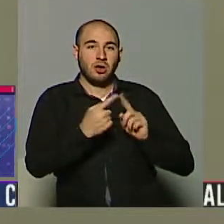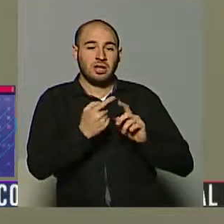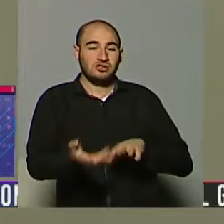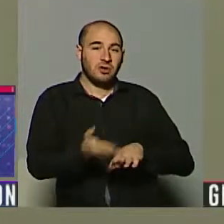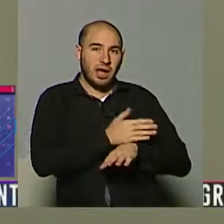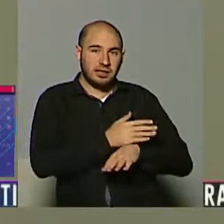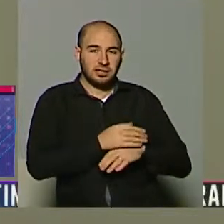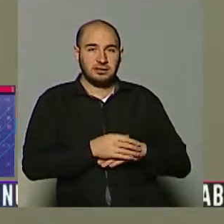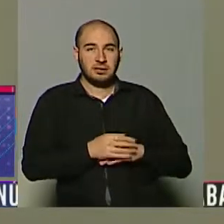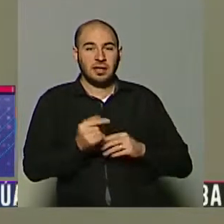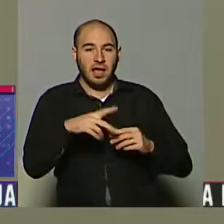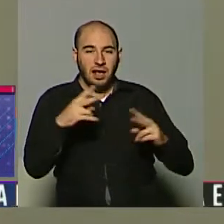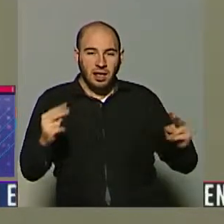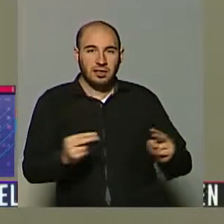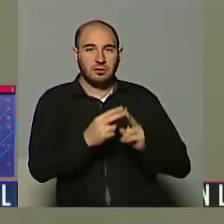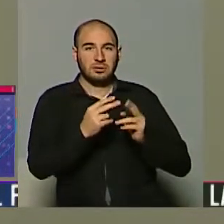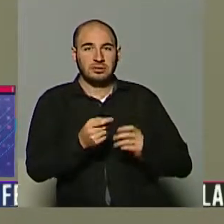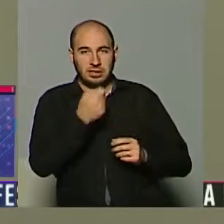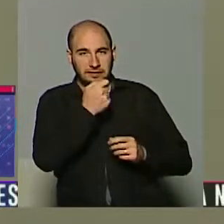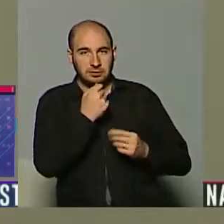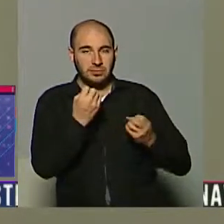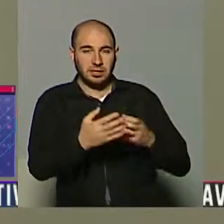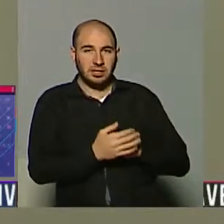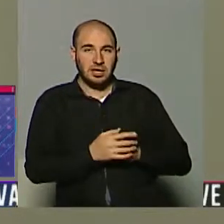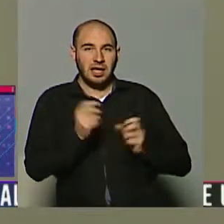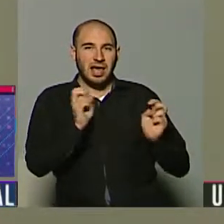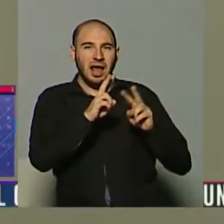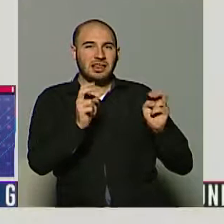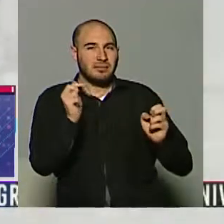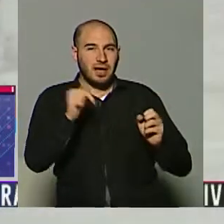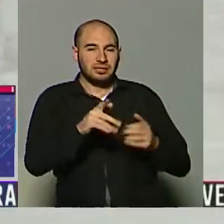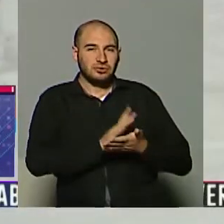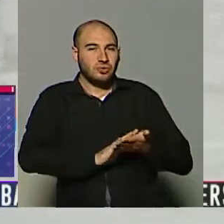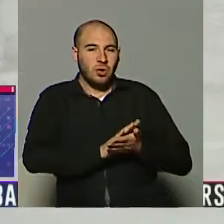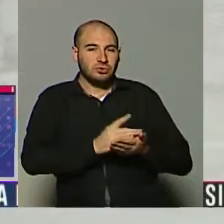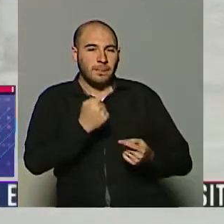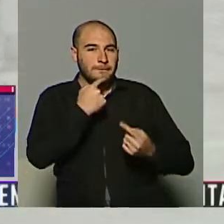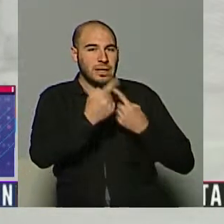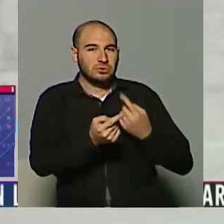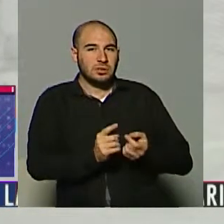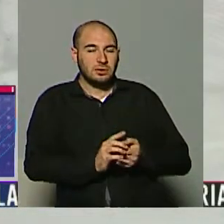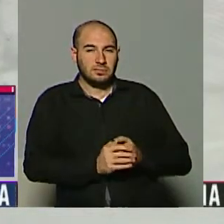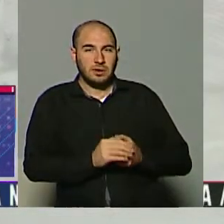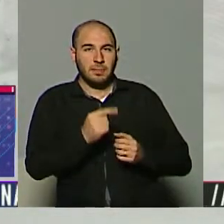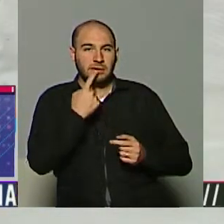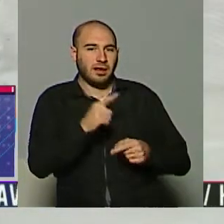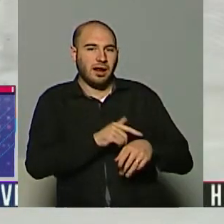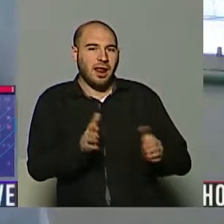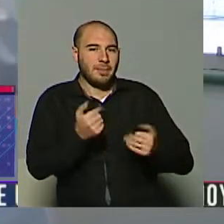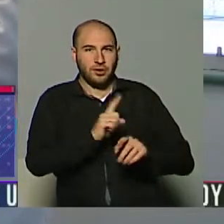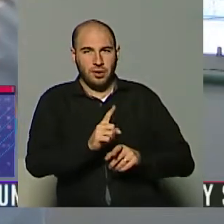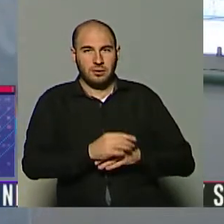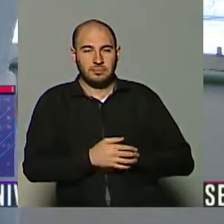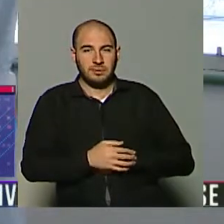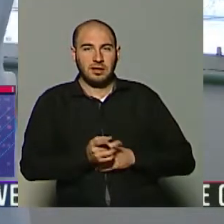previo para concertar una entrevista, porque no es un tema que se pueda resolver en una consulta de pasada. O sea, hay que